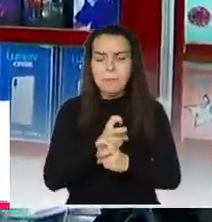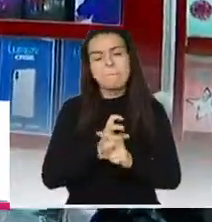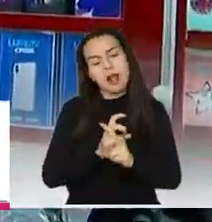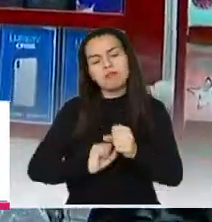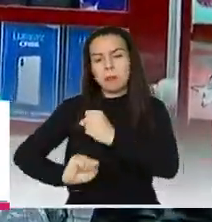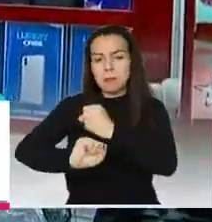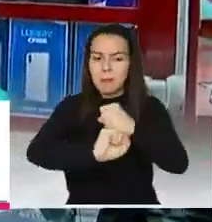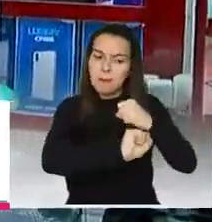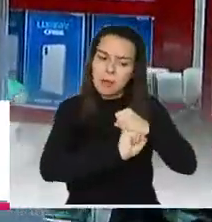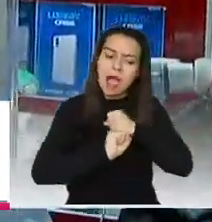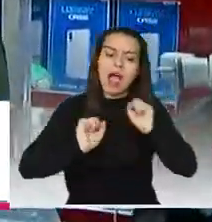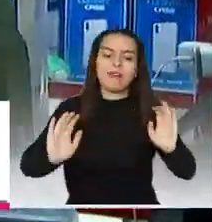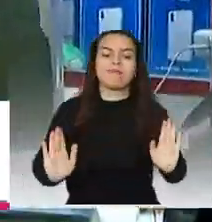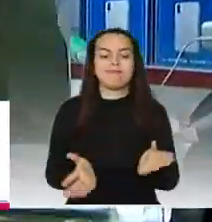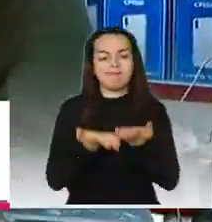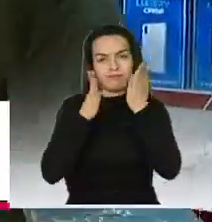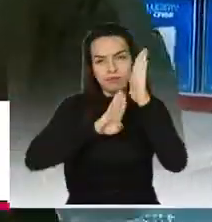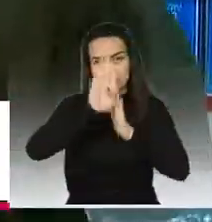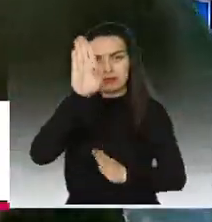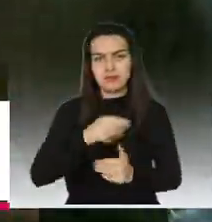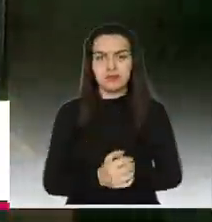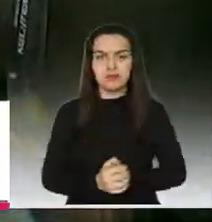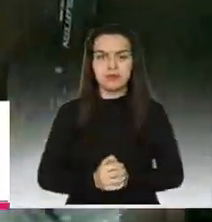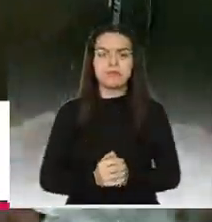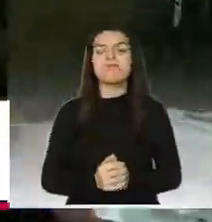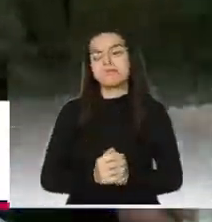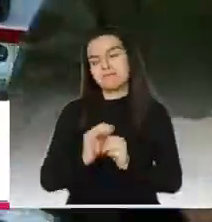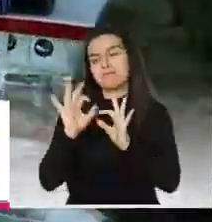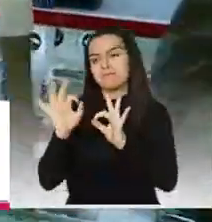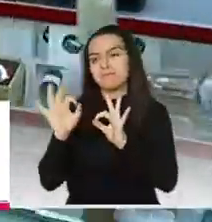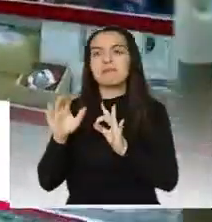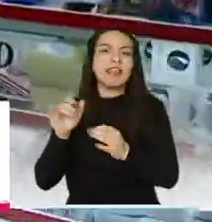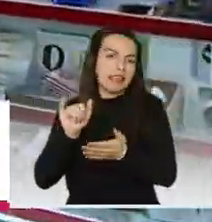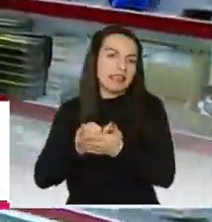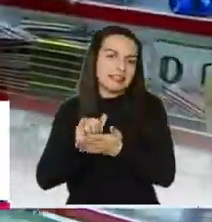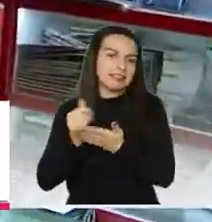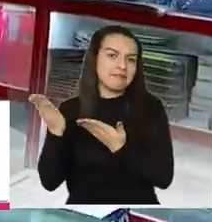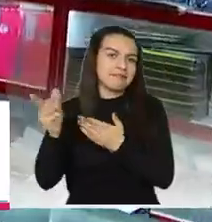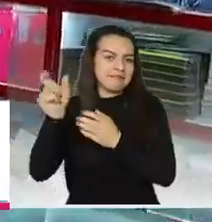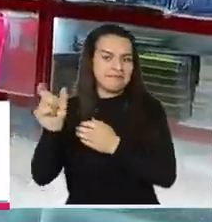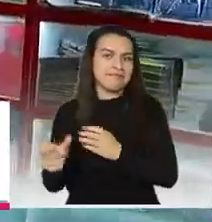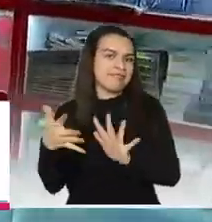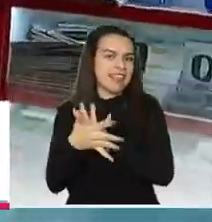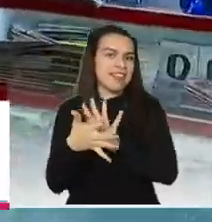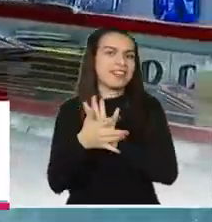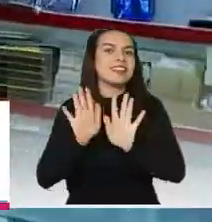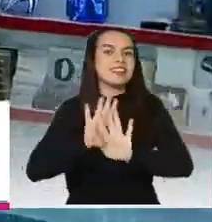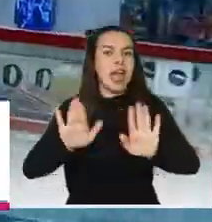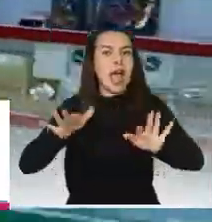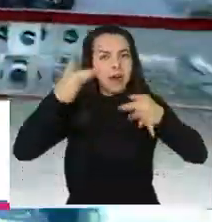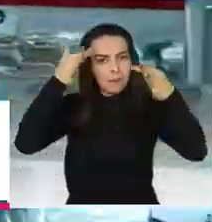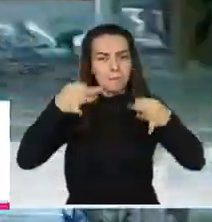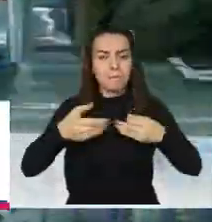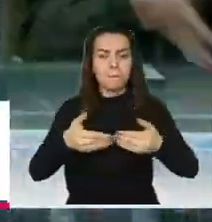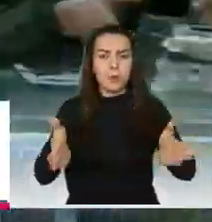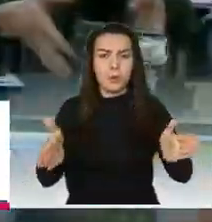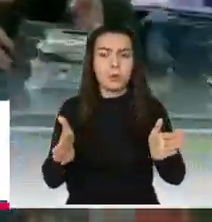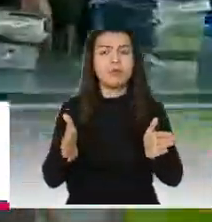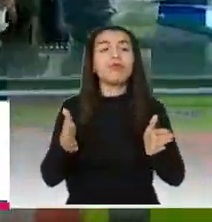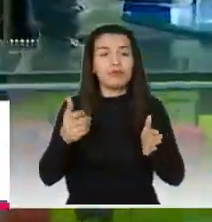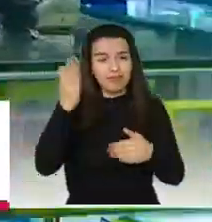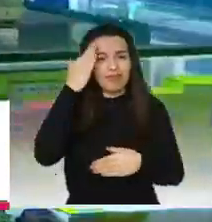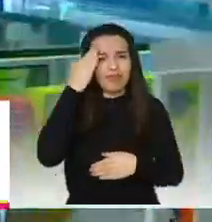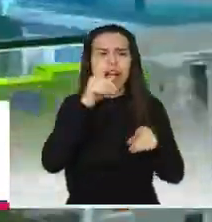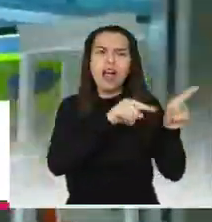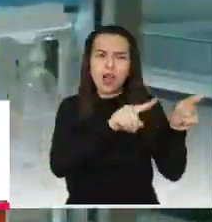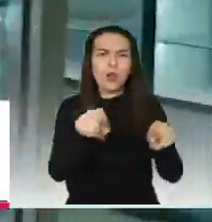bien, esta es la visión que tienen los comerciantes que han podido abrir sus locales. Como vemos, hay algunos locales que están cerrados porque no han